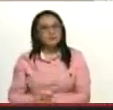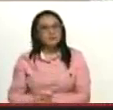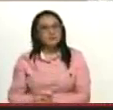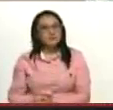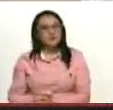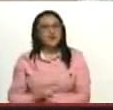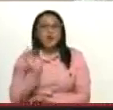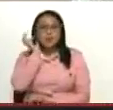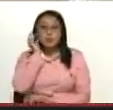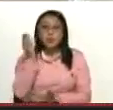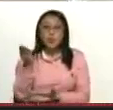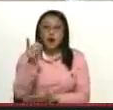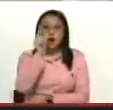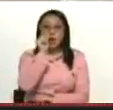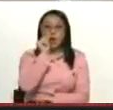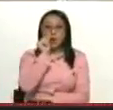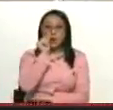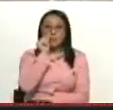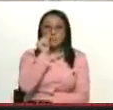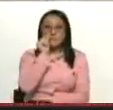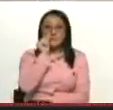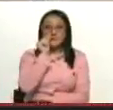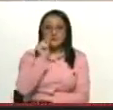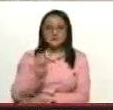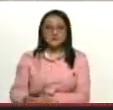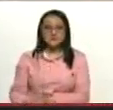una mujer y un hombre